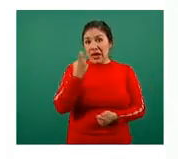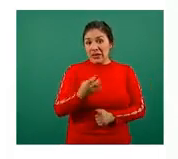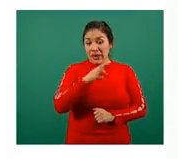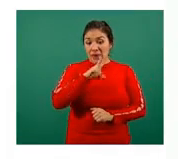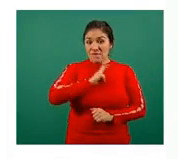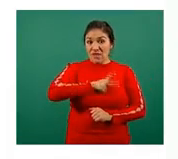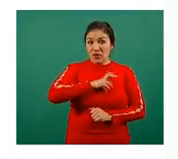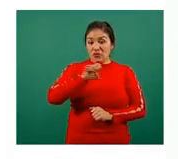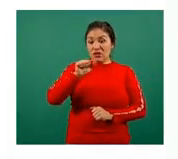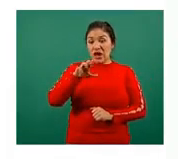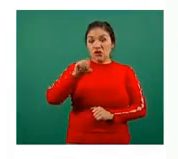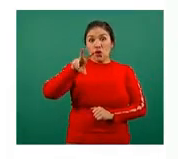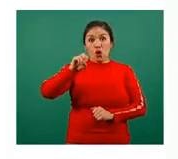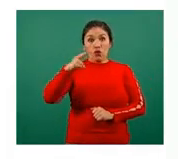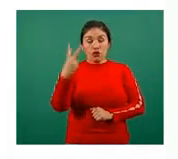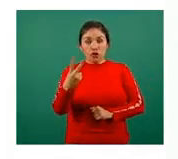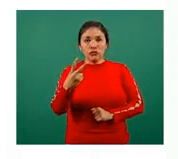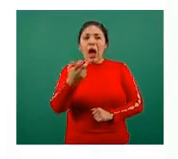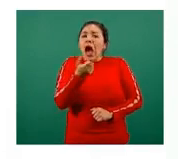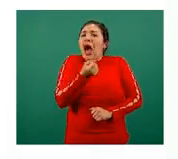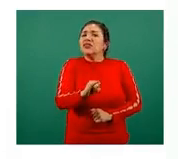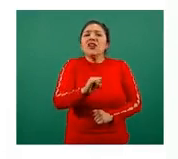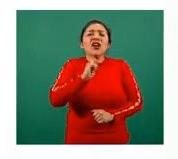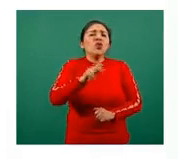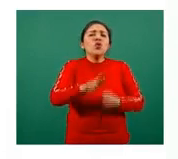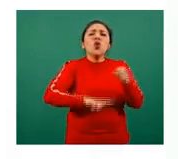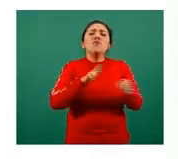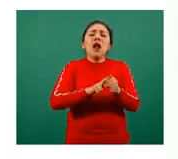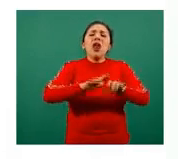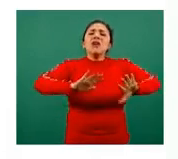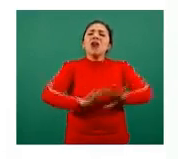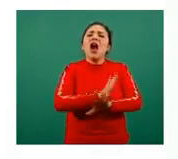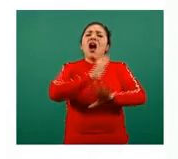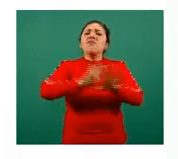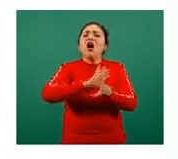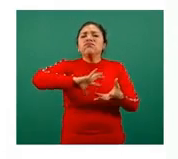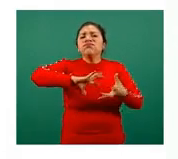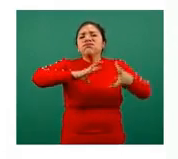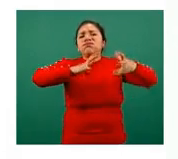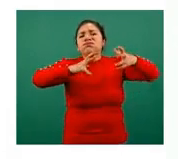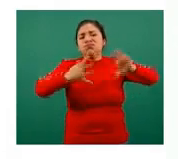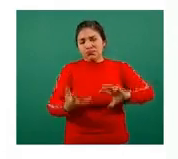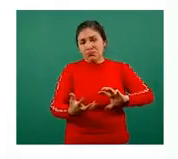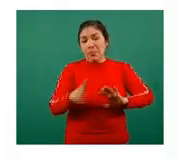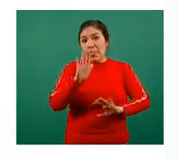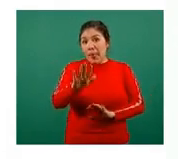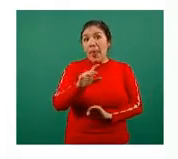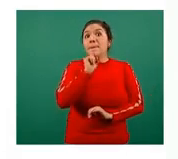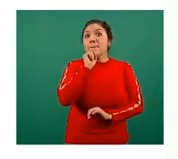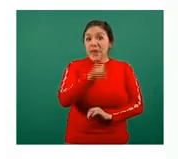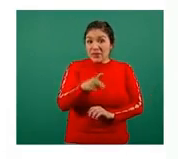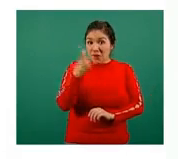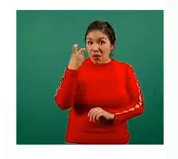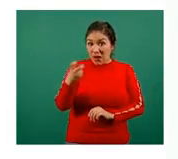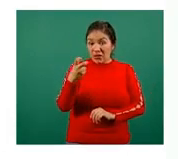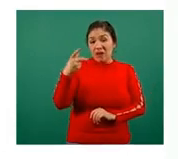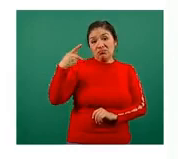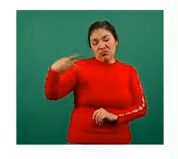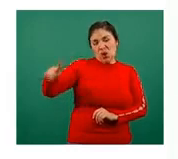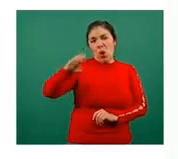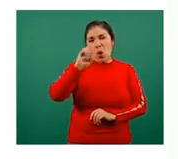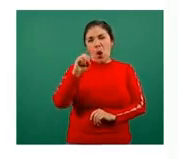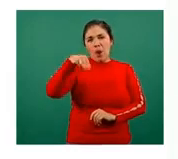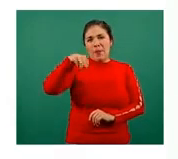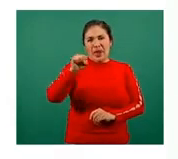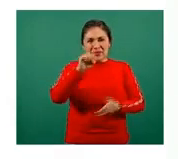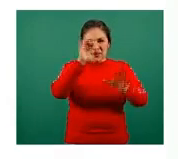SARS-CoV-2 evolucionan y que de ahí se derivan las variantes. En el mismo documento de la Organización Mundial